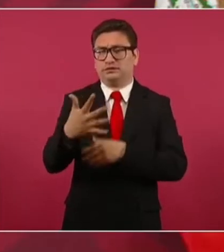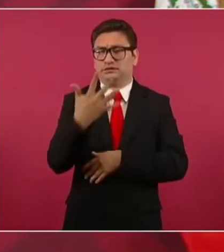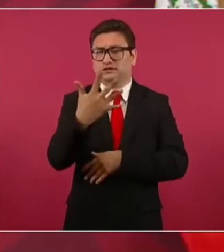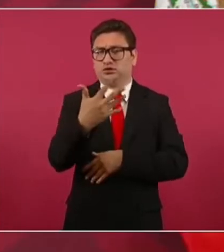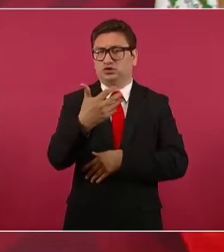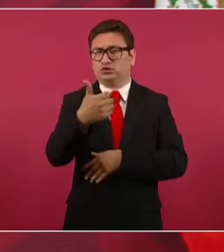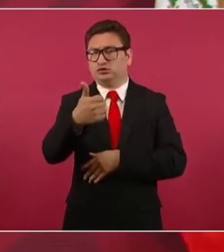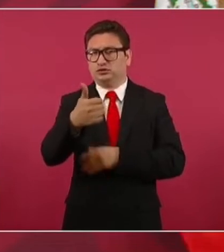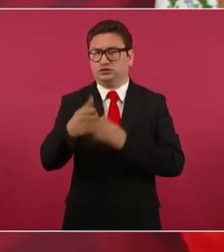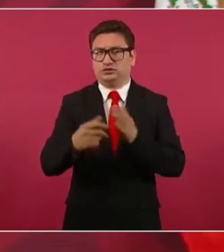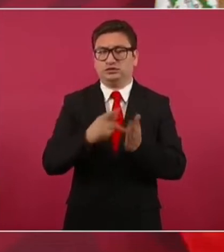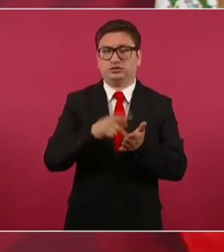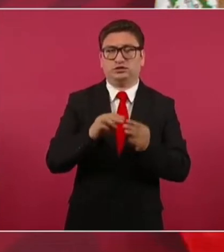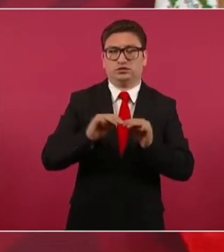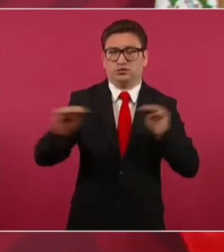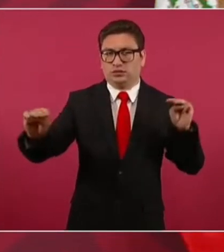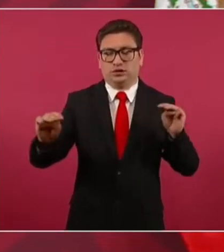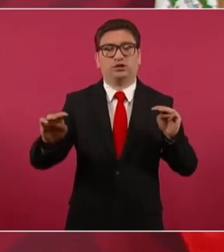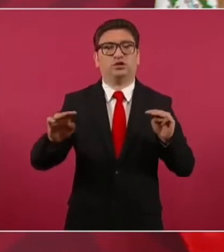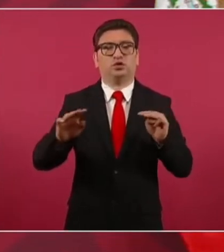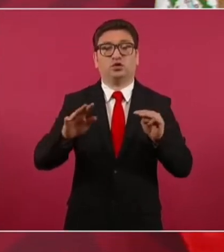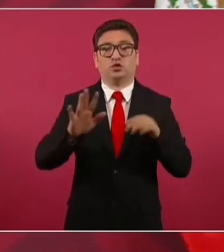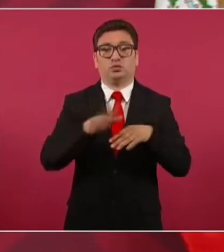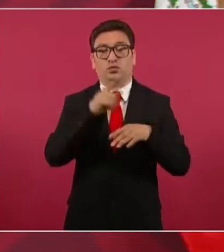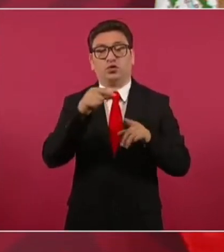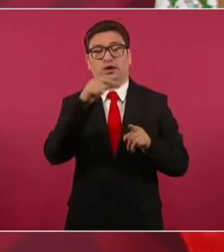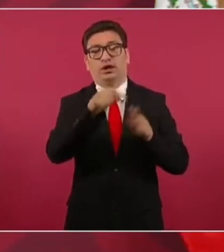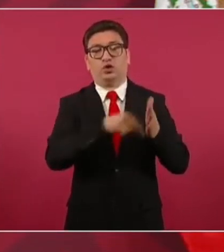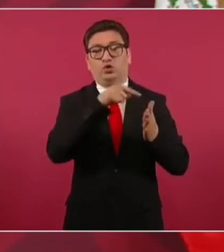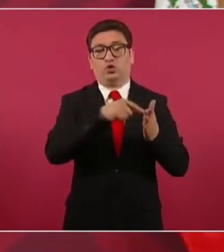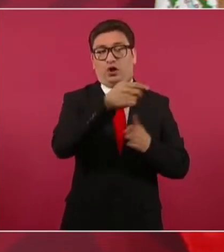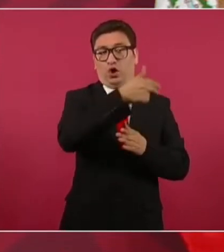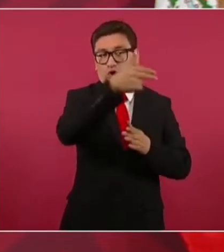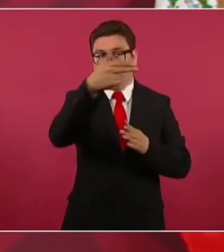desde la punta de la zona hotelera